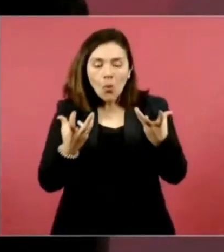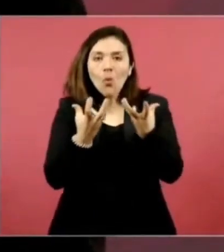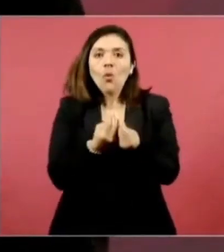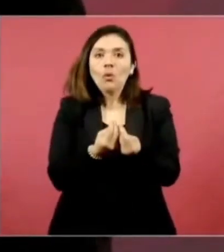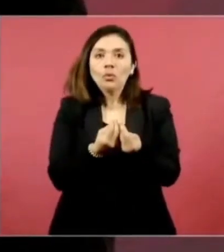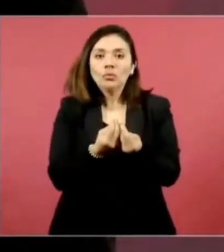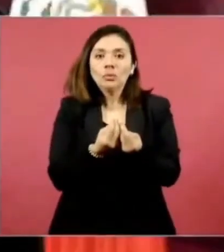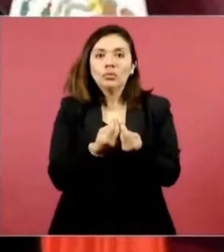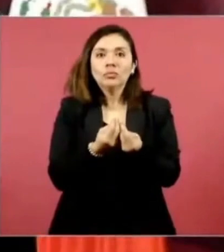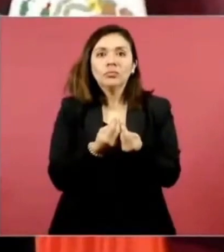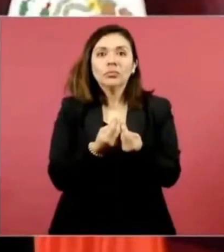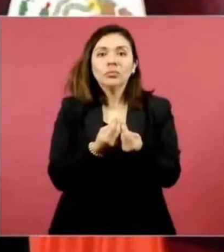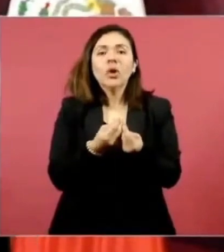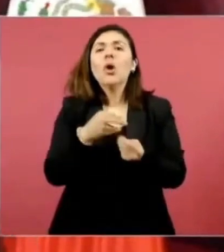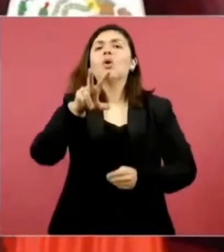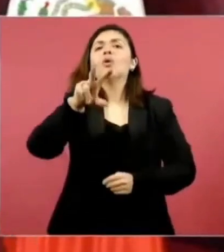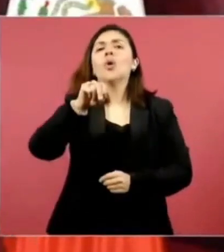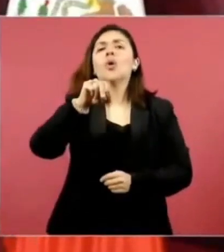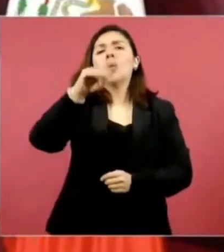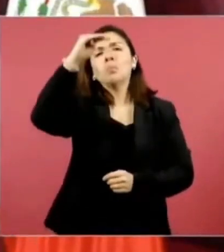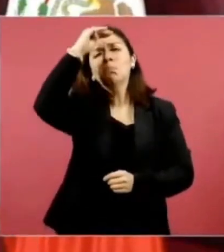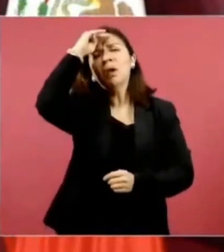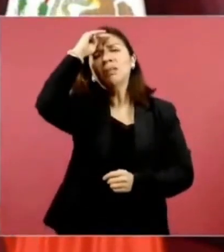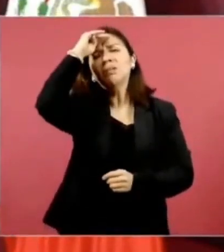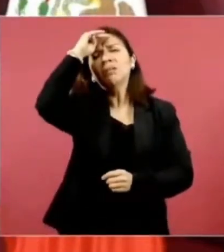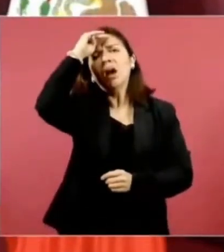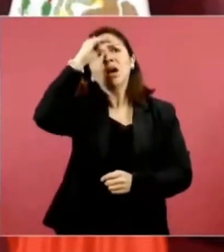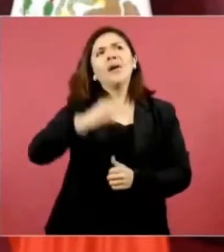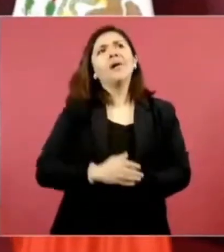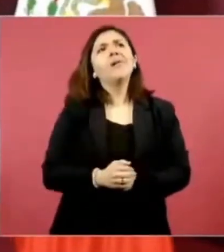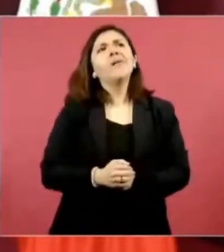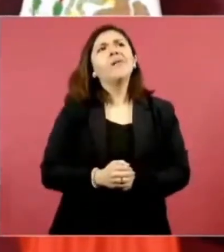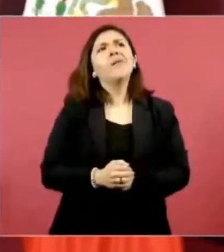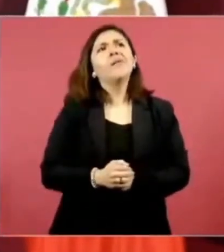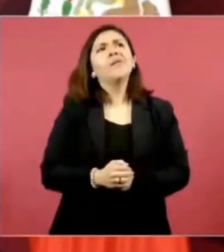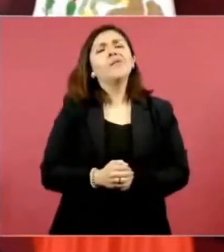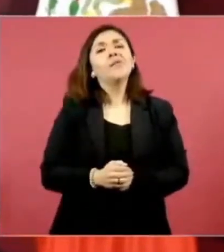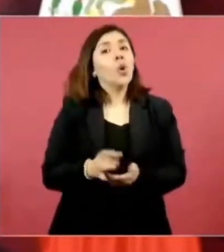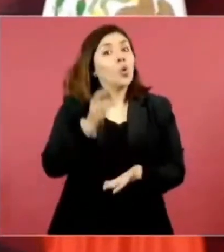no es decir todo al mercado,